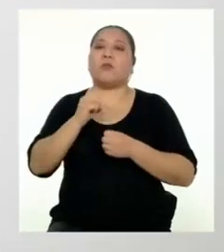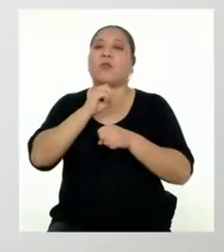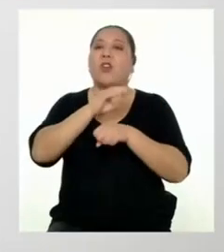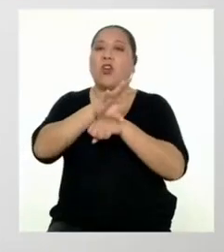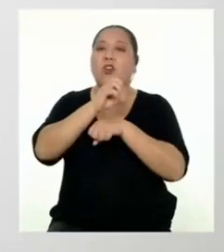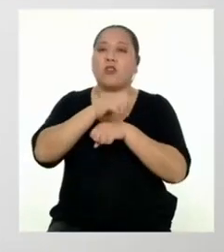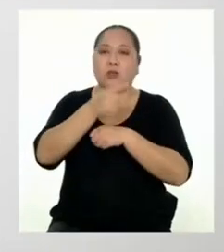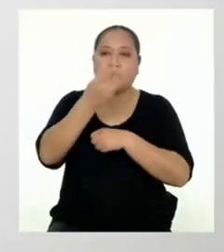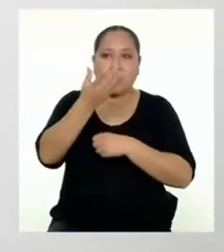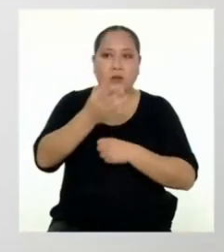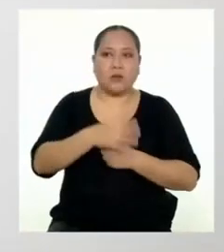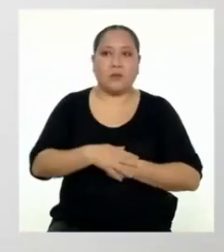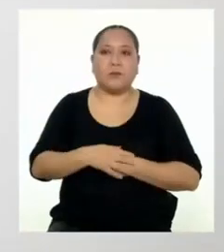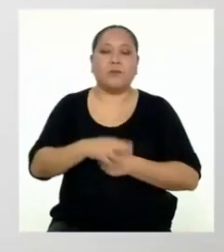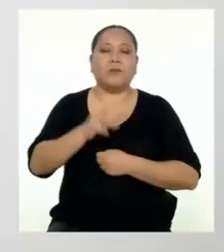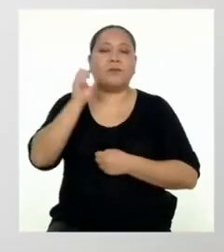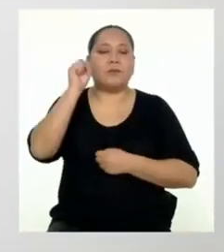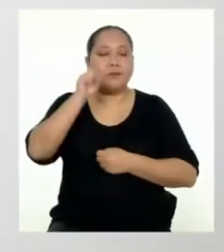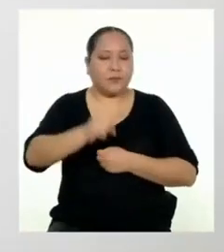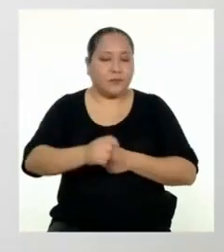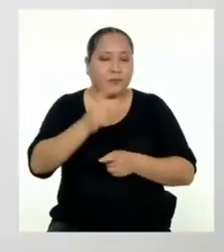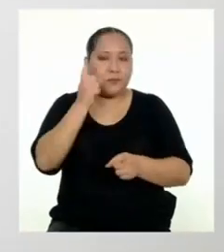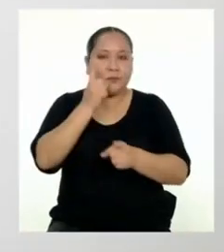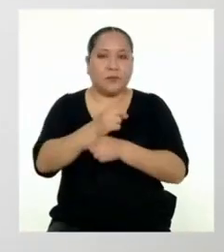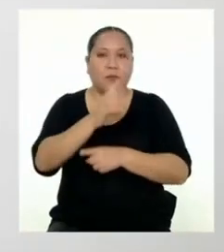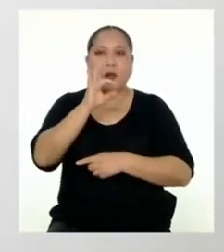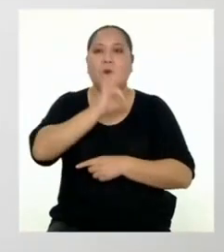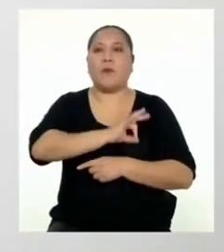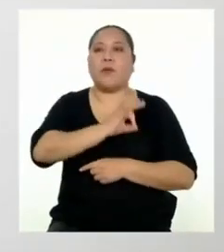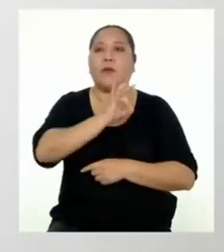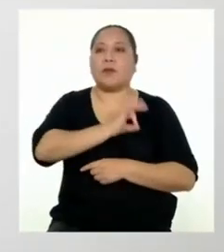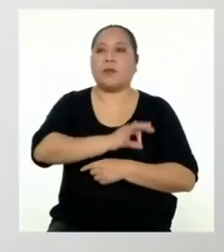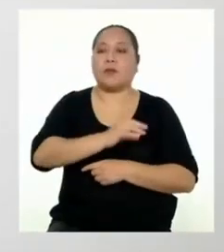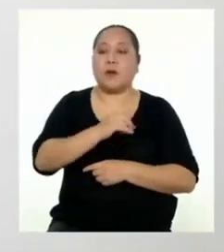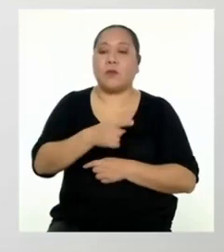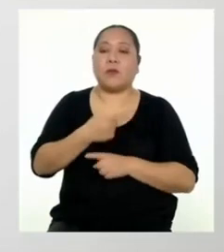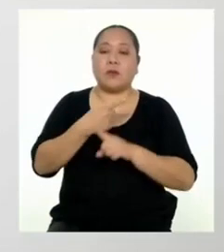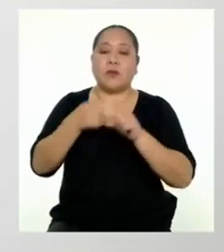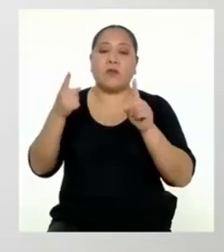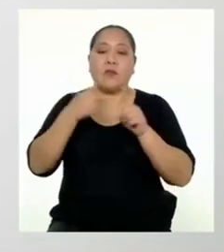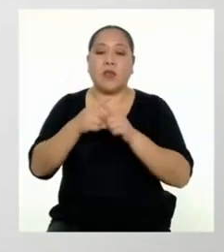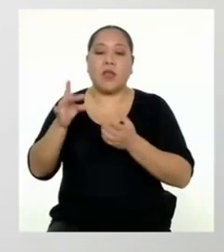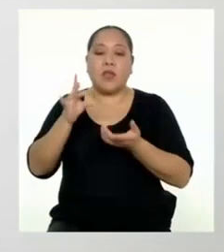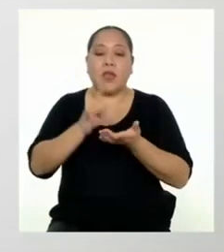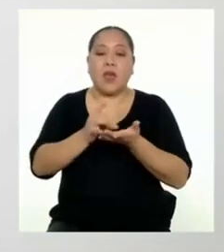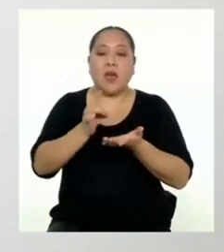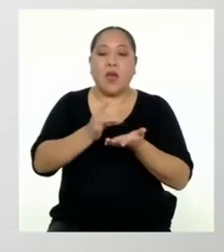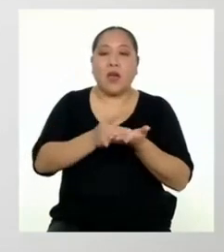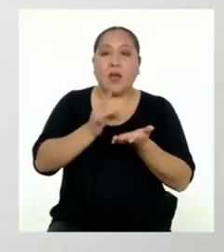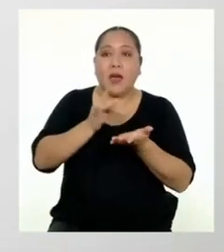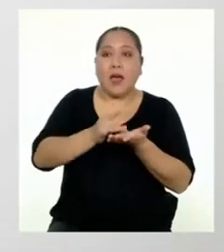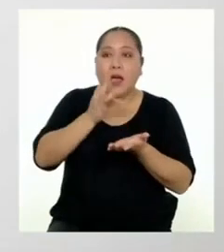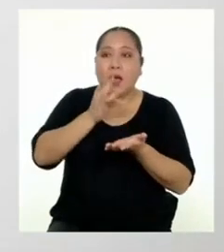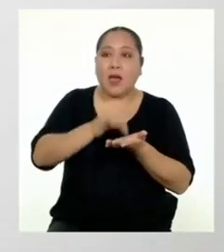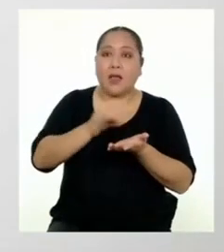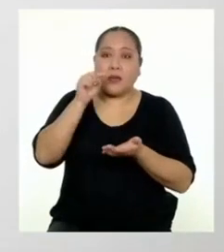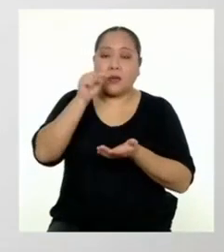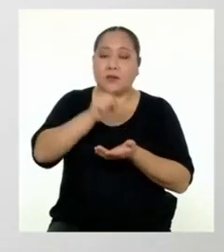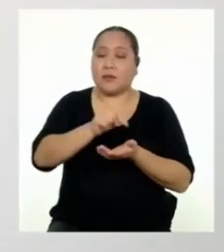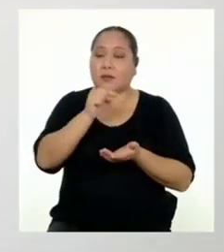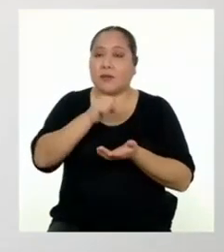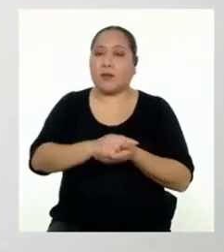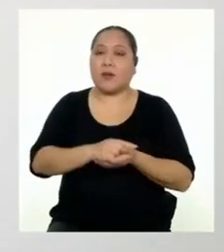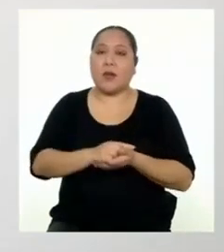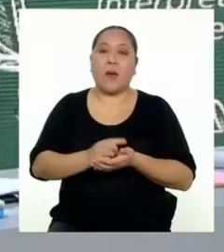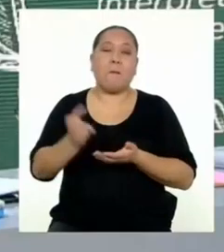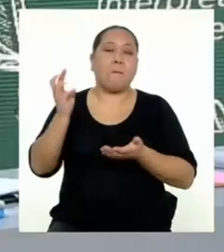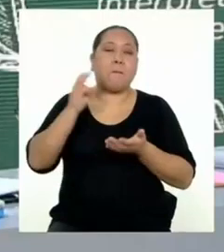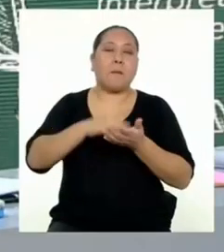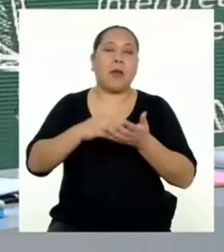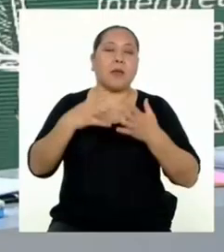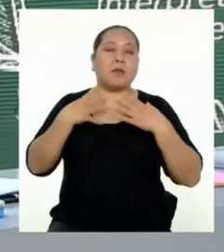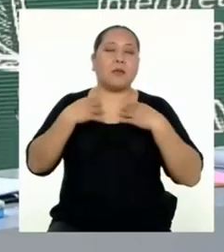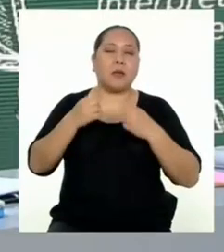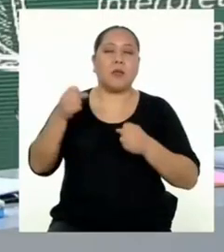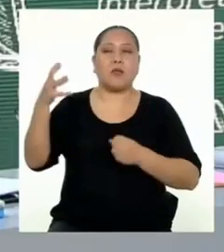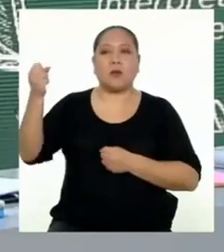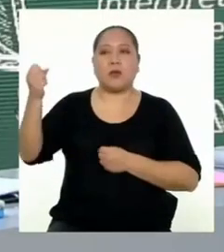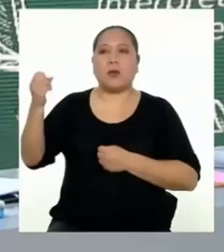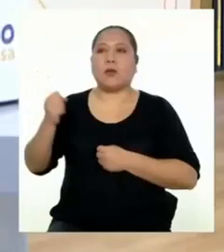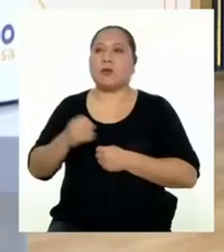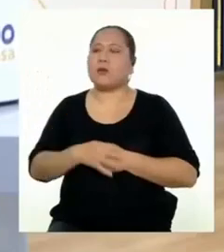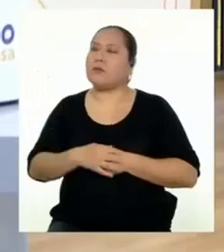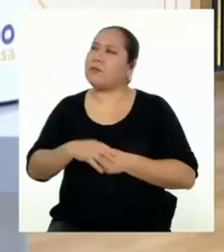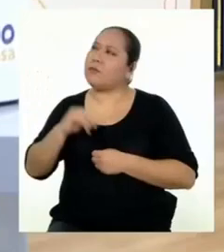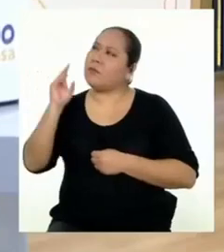respecto. Claro, de esa manera aprovechamos los nutrientes de nuestros granos andinos, que son hasta más nutritivos que la leche.